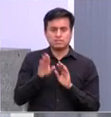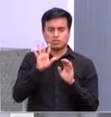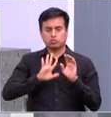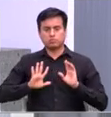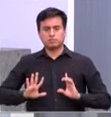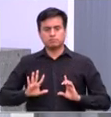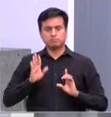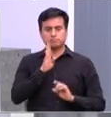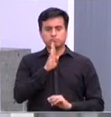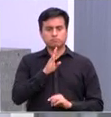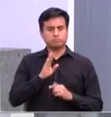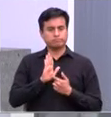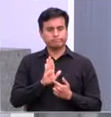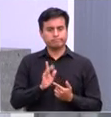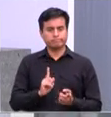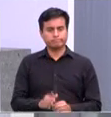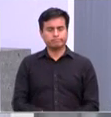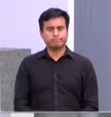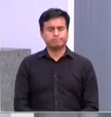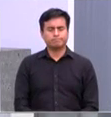síntomas.